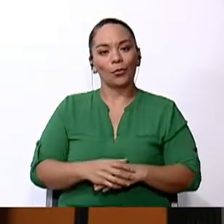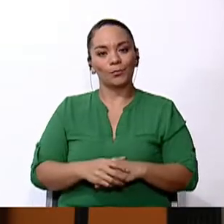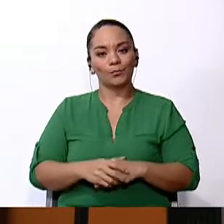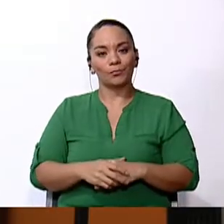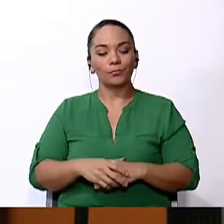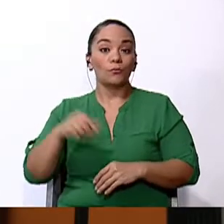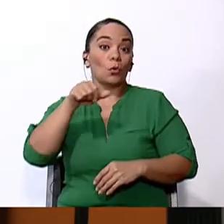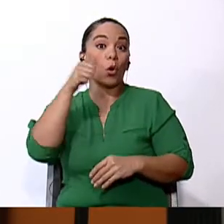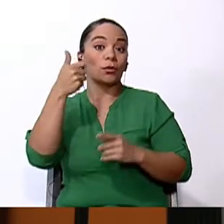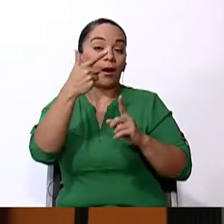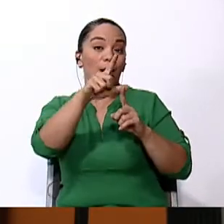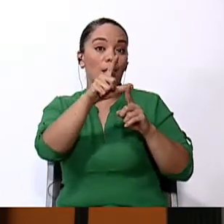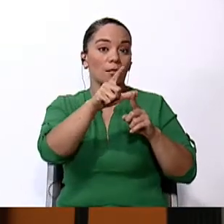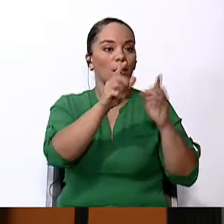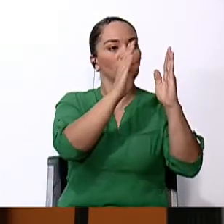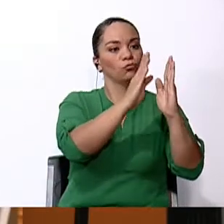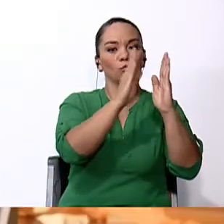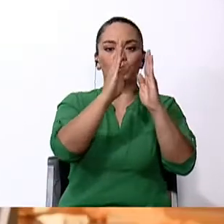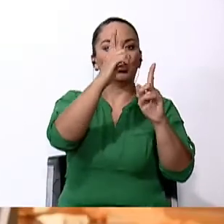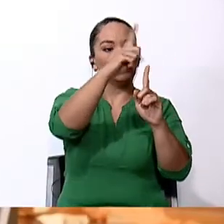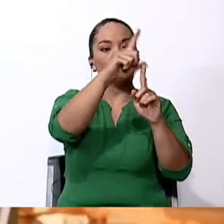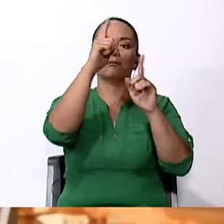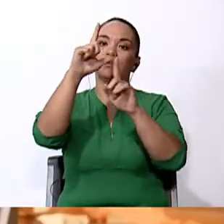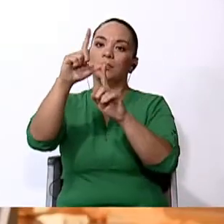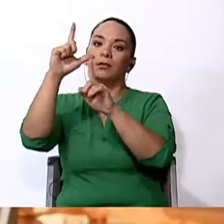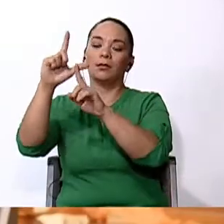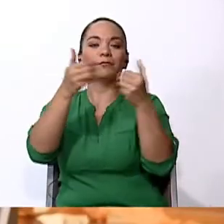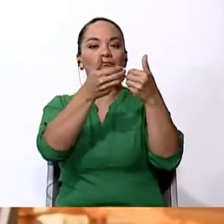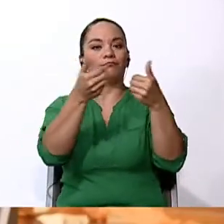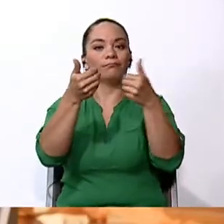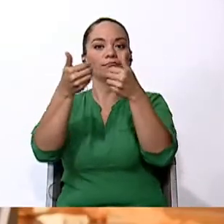Y la imprenta es la que tiene separación entre cada letra.